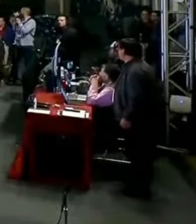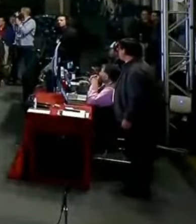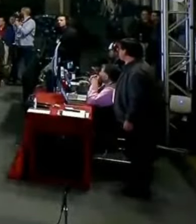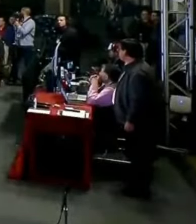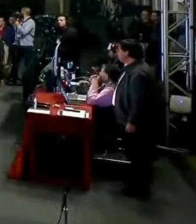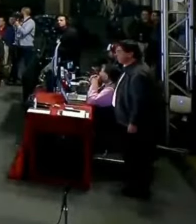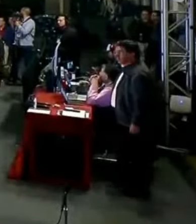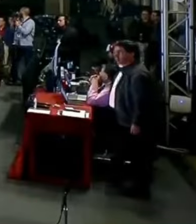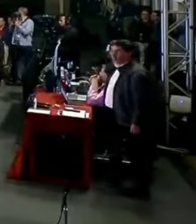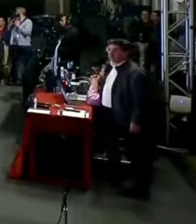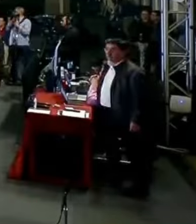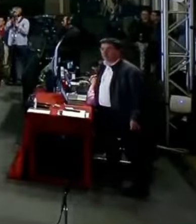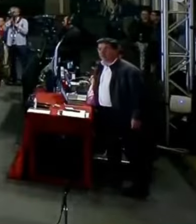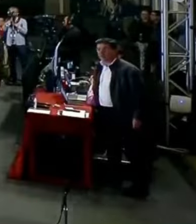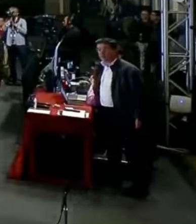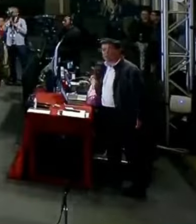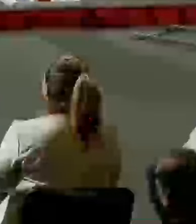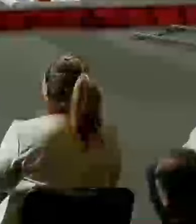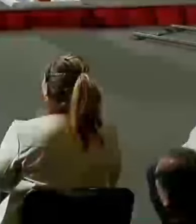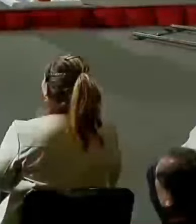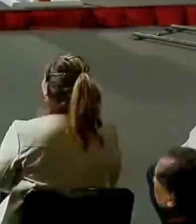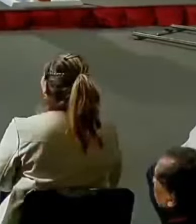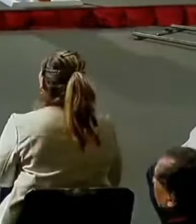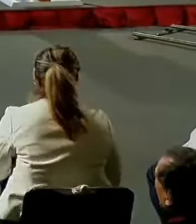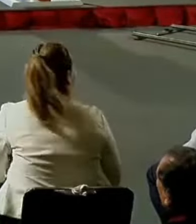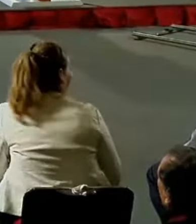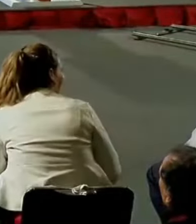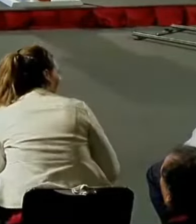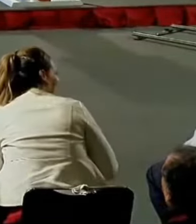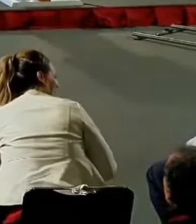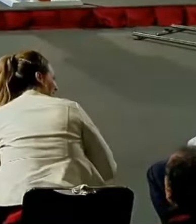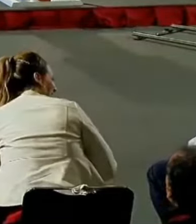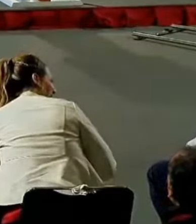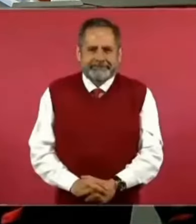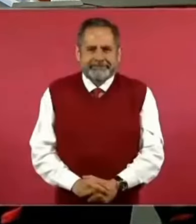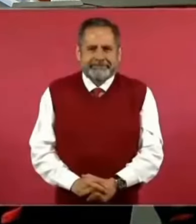sabían imagínense si ustedes ni yo lo